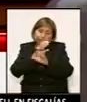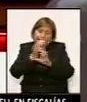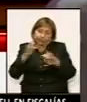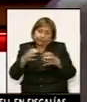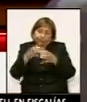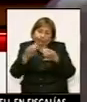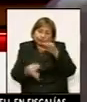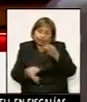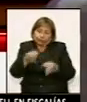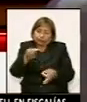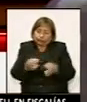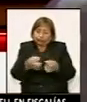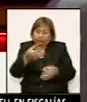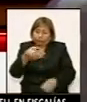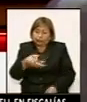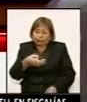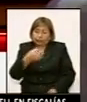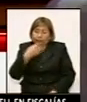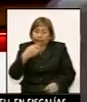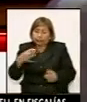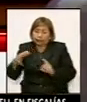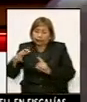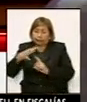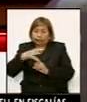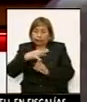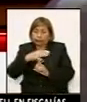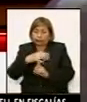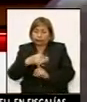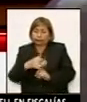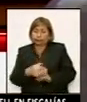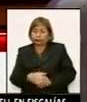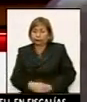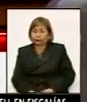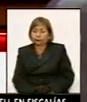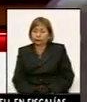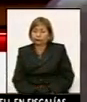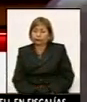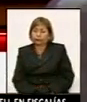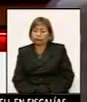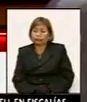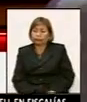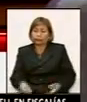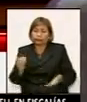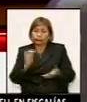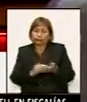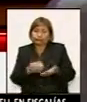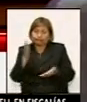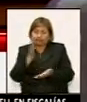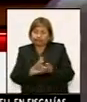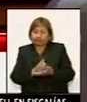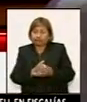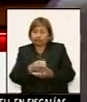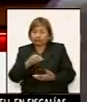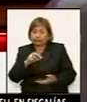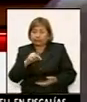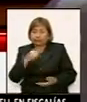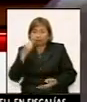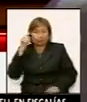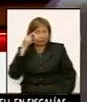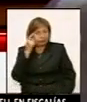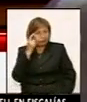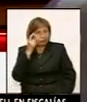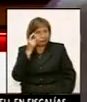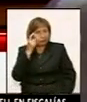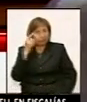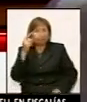de Justicia. Si bien es cierto, nos estamos abocando bastante a incrementar penas, obviamente pensando en